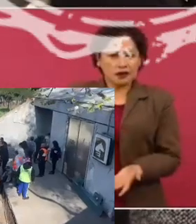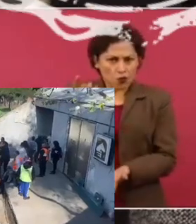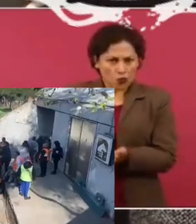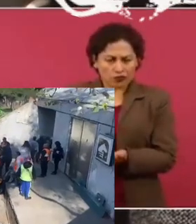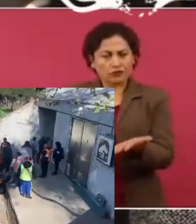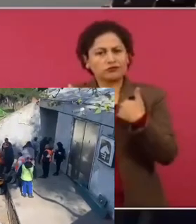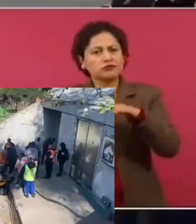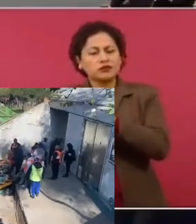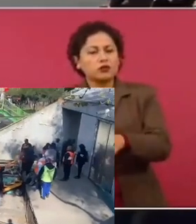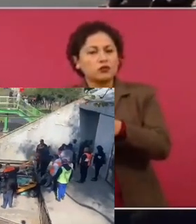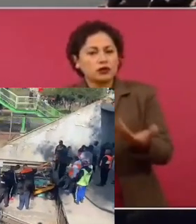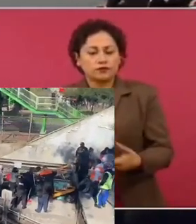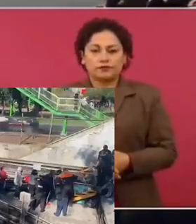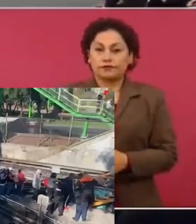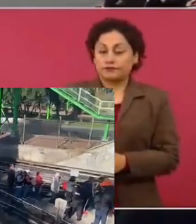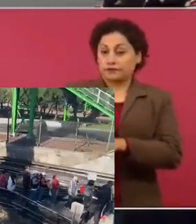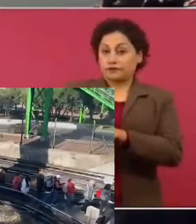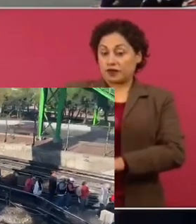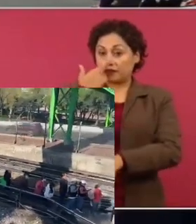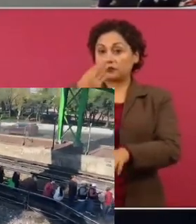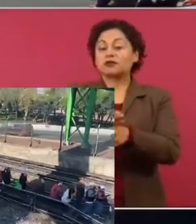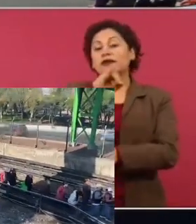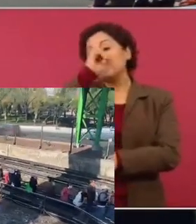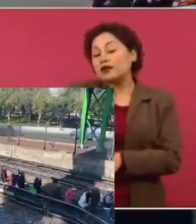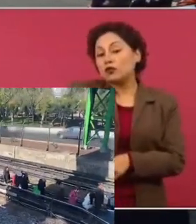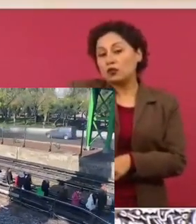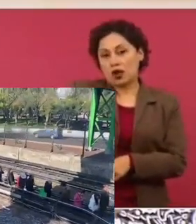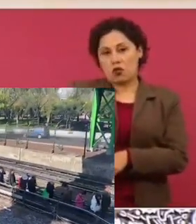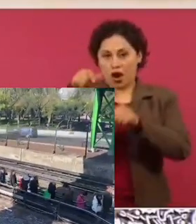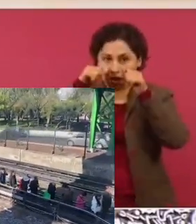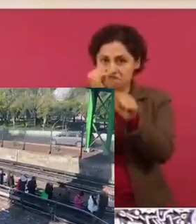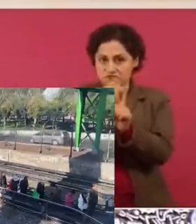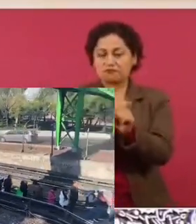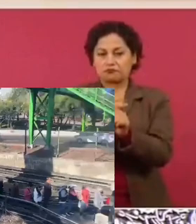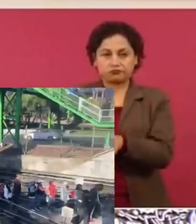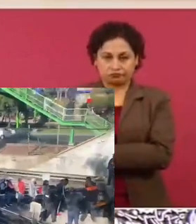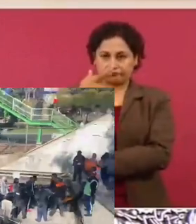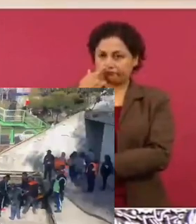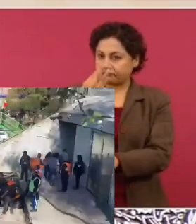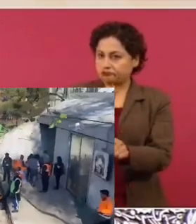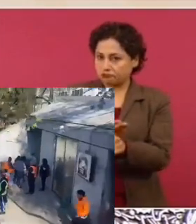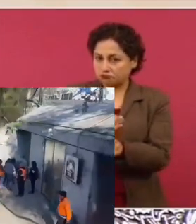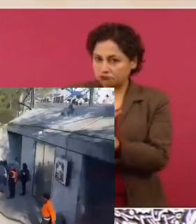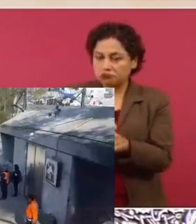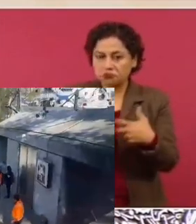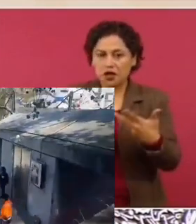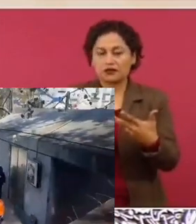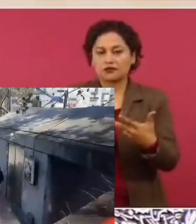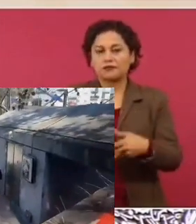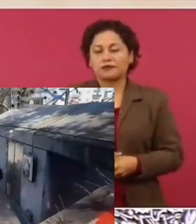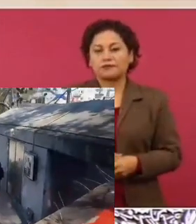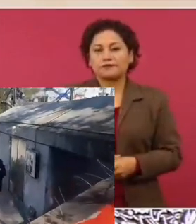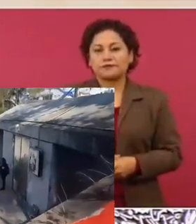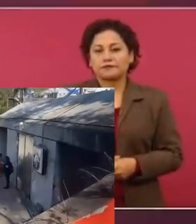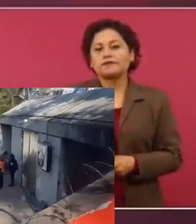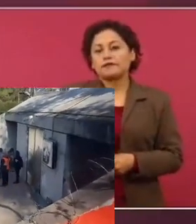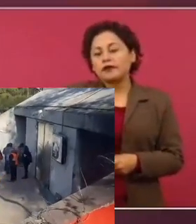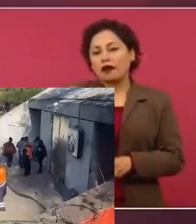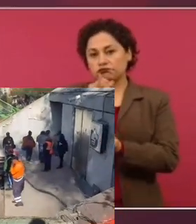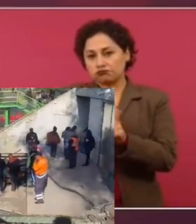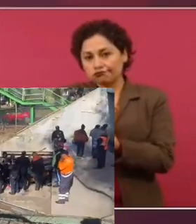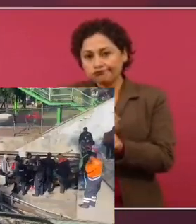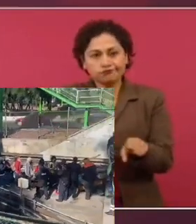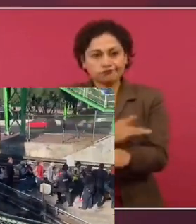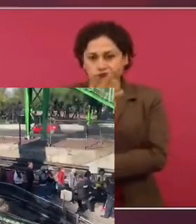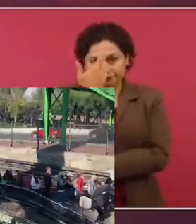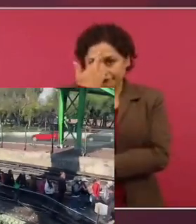¿Cómo está el metro en esta situación? Lo está viendo la jefa de gobierno con mucha responsabilidad y se están viendo las causas